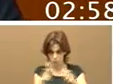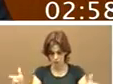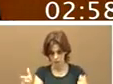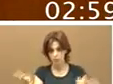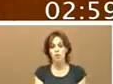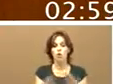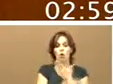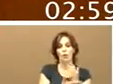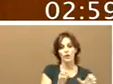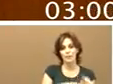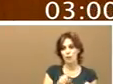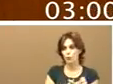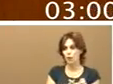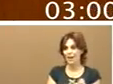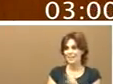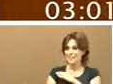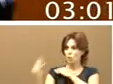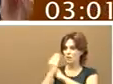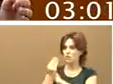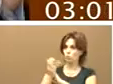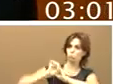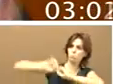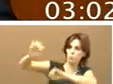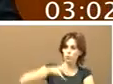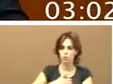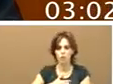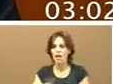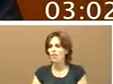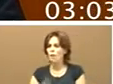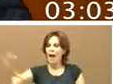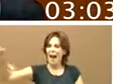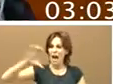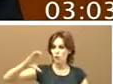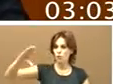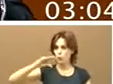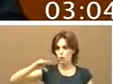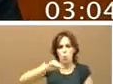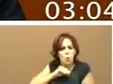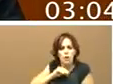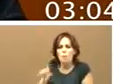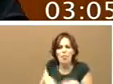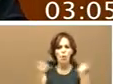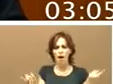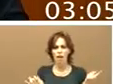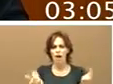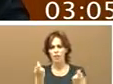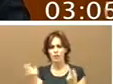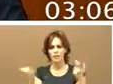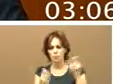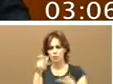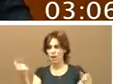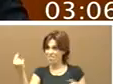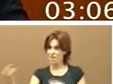no puede rechazar ninguna inversión ni grande ni mediana ni pequeña necesitamos que los inversores vengan a Extremadura